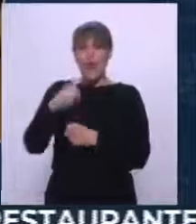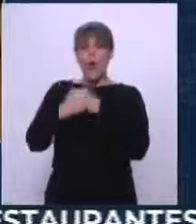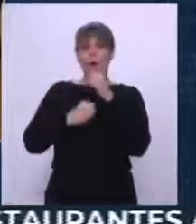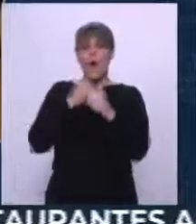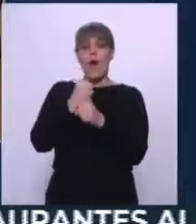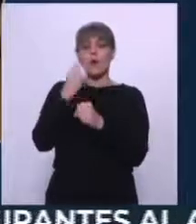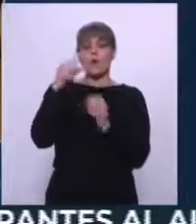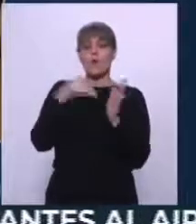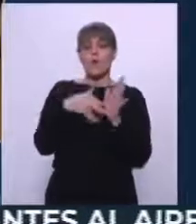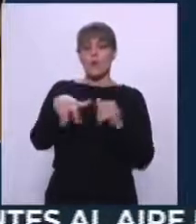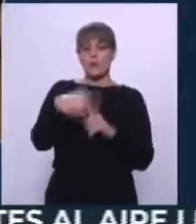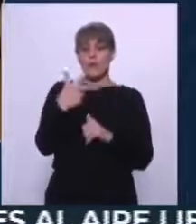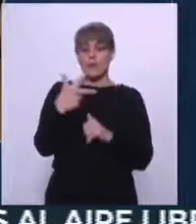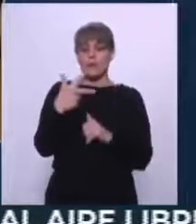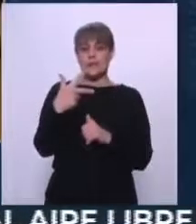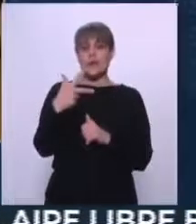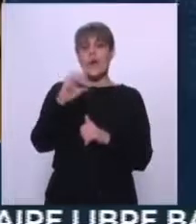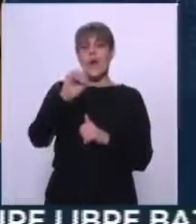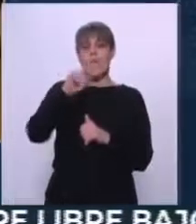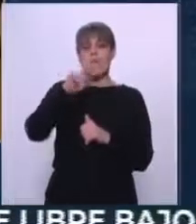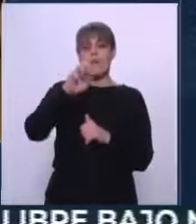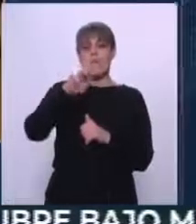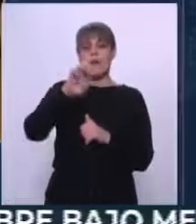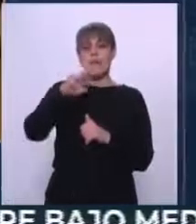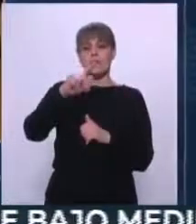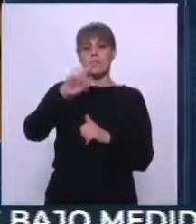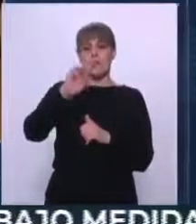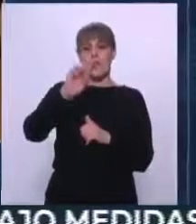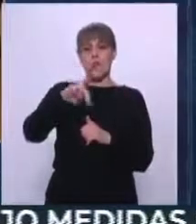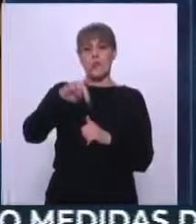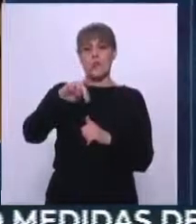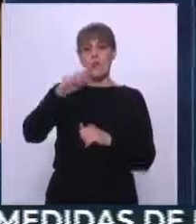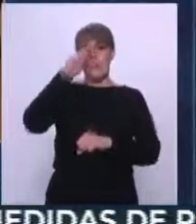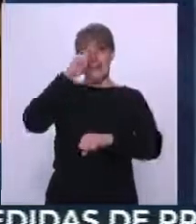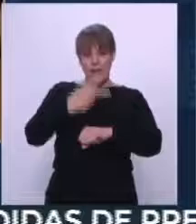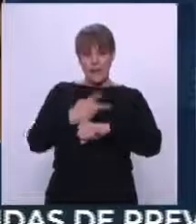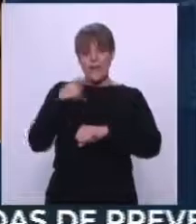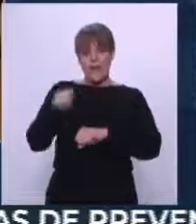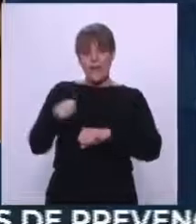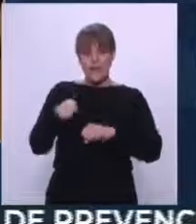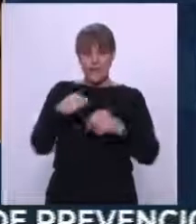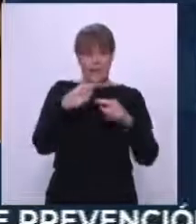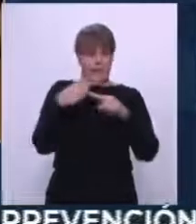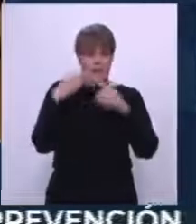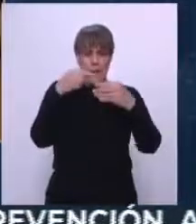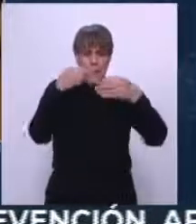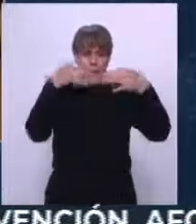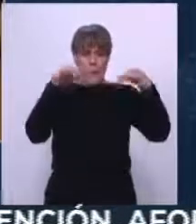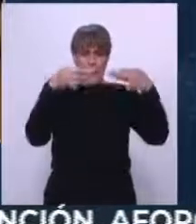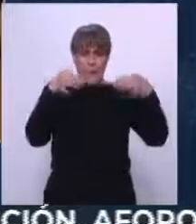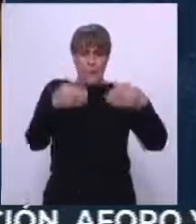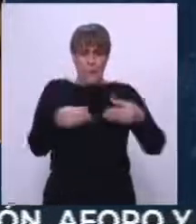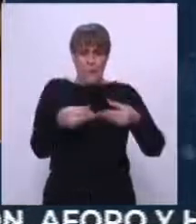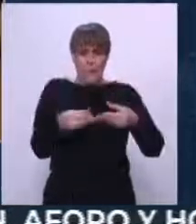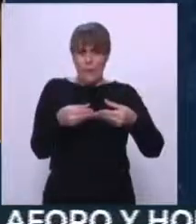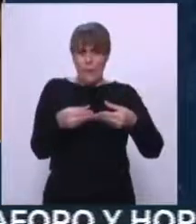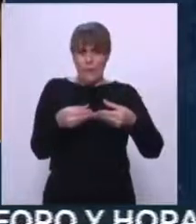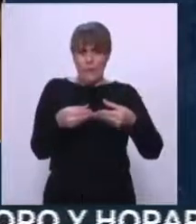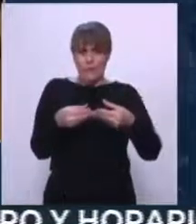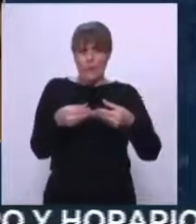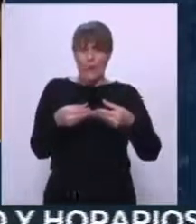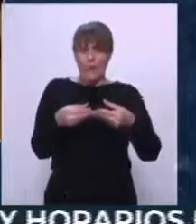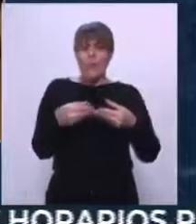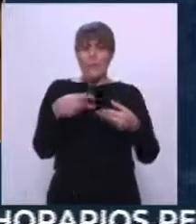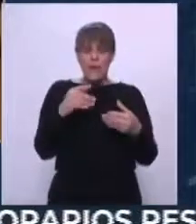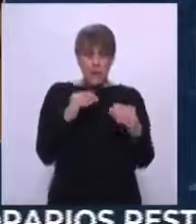Padrino, y se regresan 751 páginas, lo cual me parece bastante limitado con todos los años que